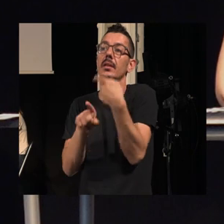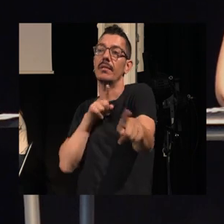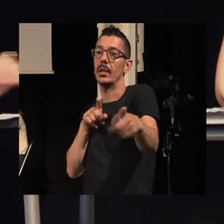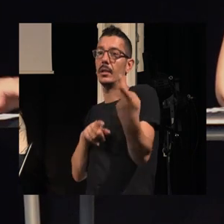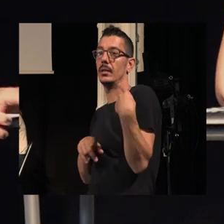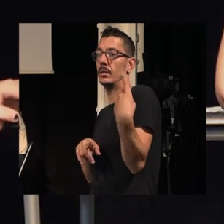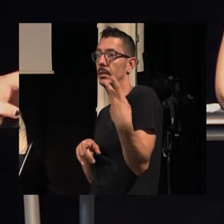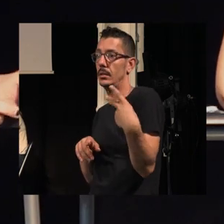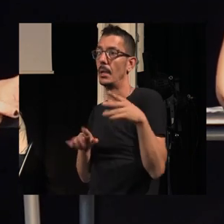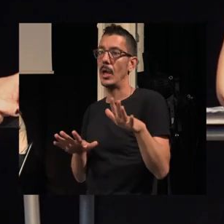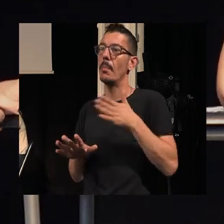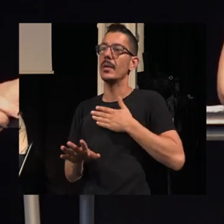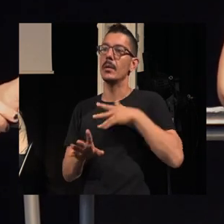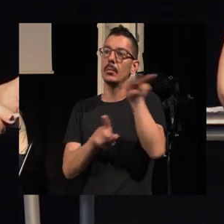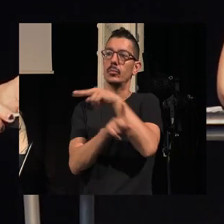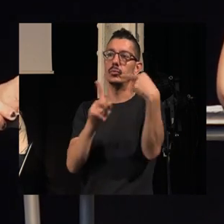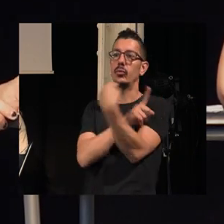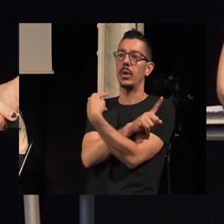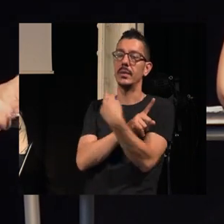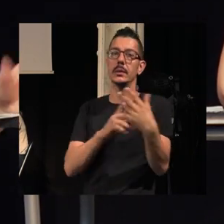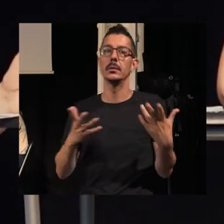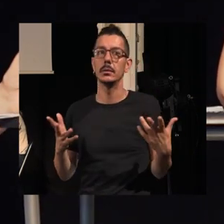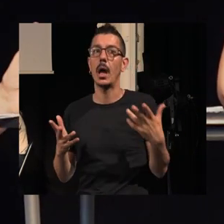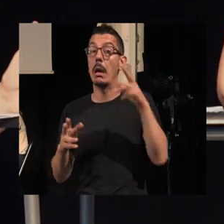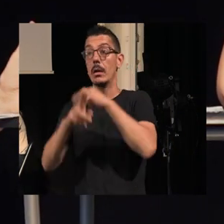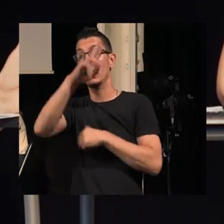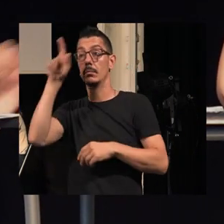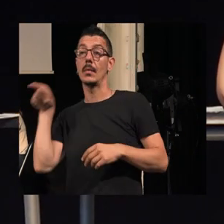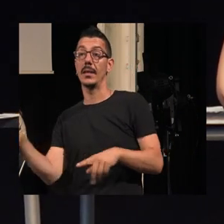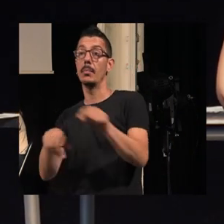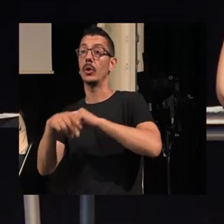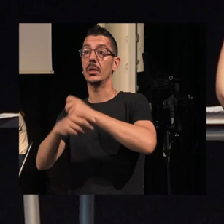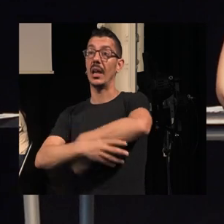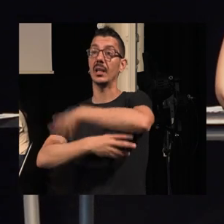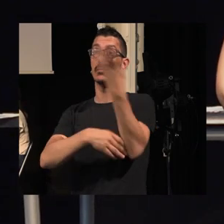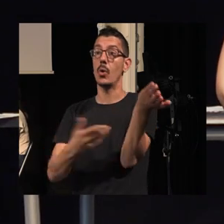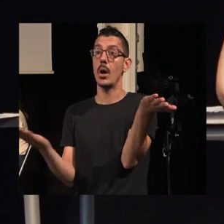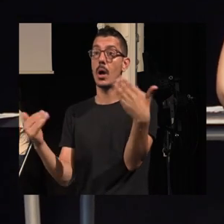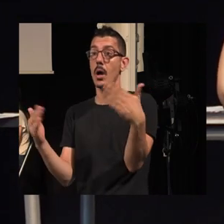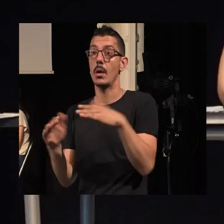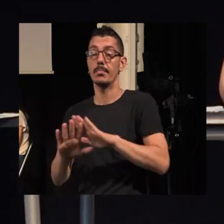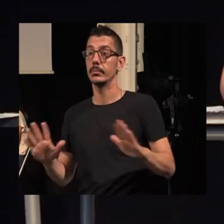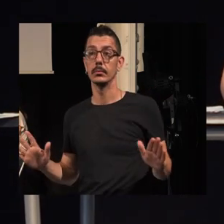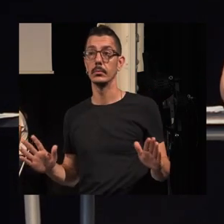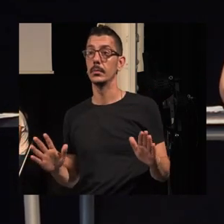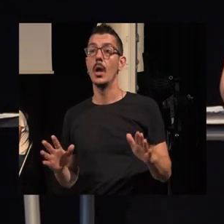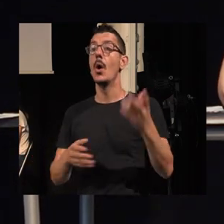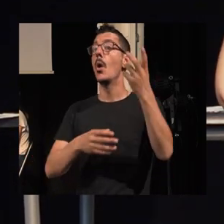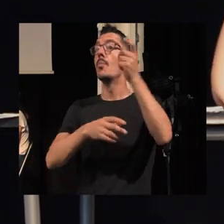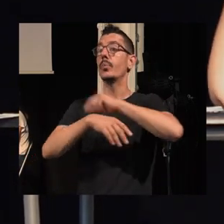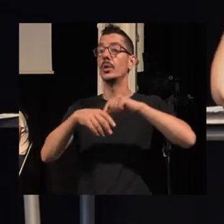diferente, pero desde mi punto de vista, en Madrid no hay políticas LGTBIQ, no hay políticas queer